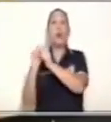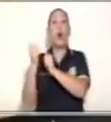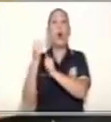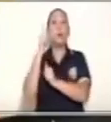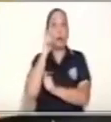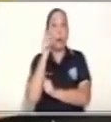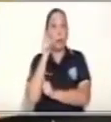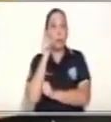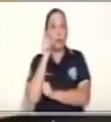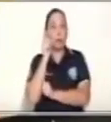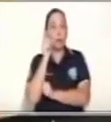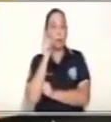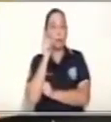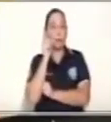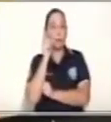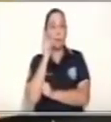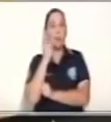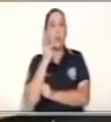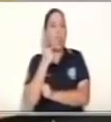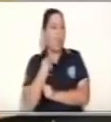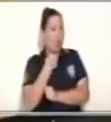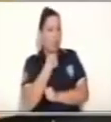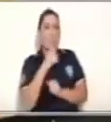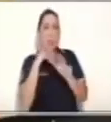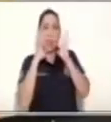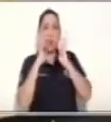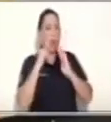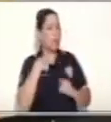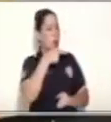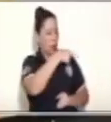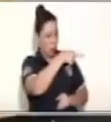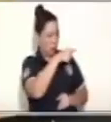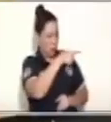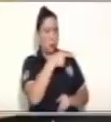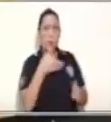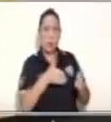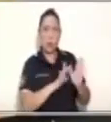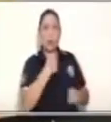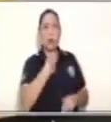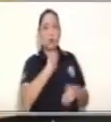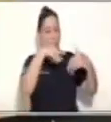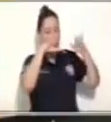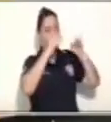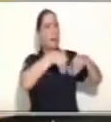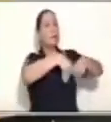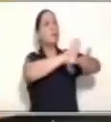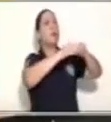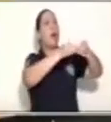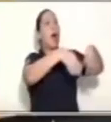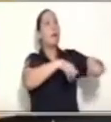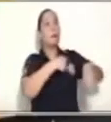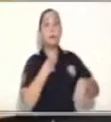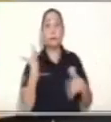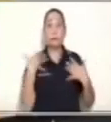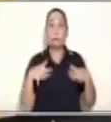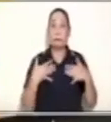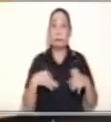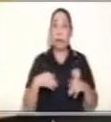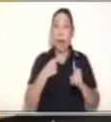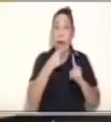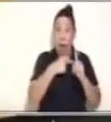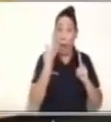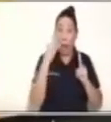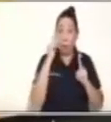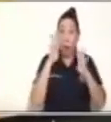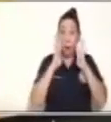le dijo, yo no quiero tener hijos que no sean míos, así es que mirás qué haces. Y la Llorona ahogó a sus hijos y por eso